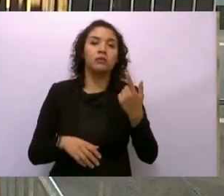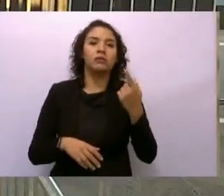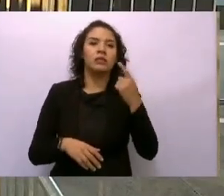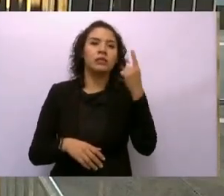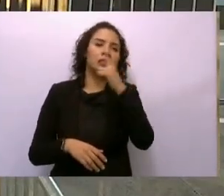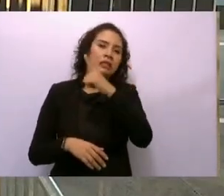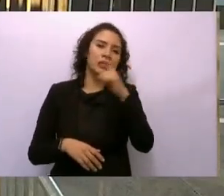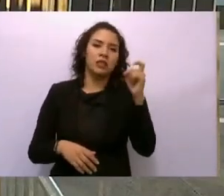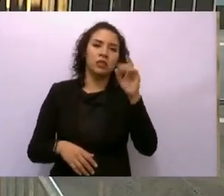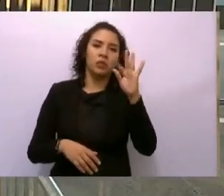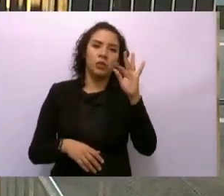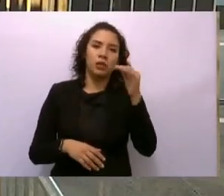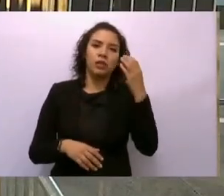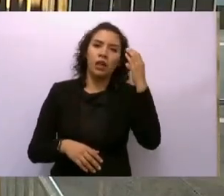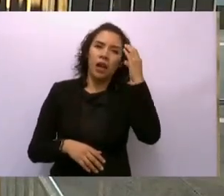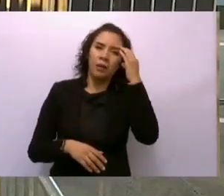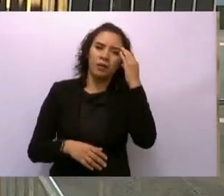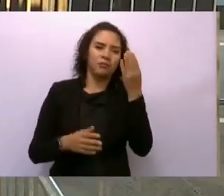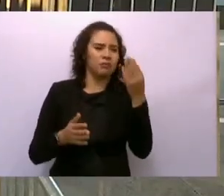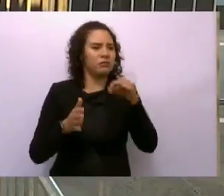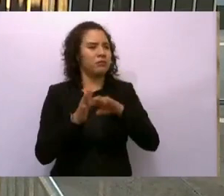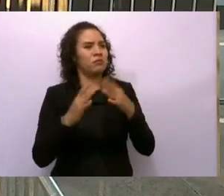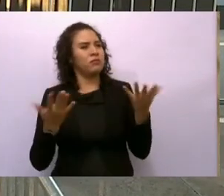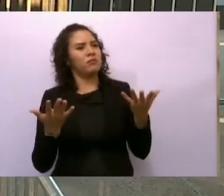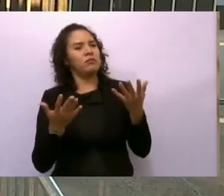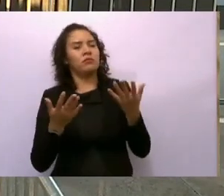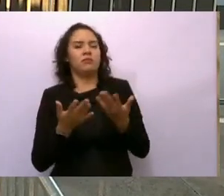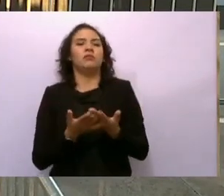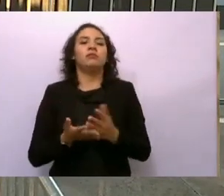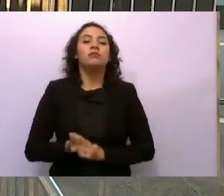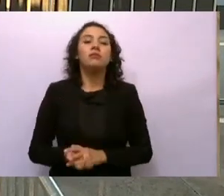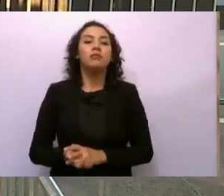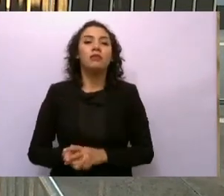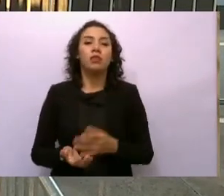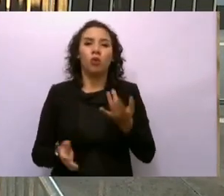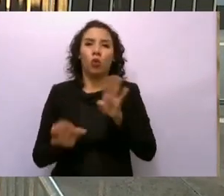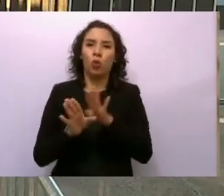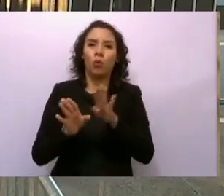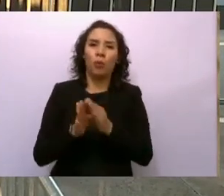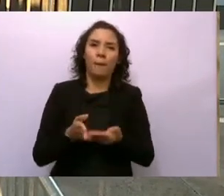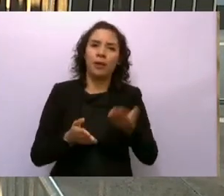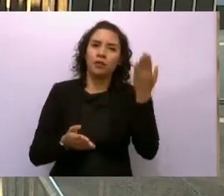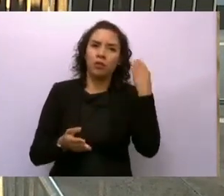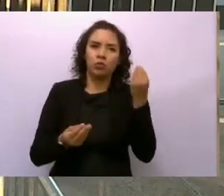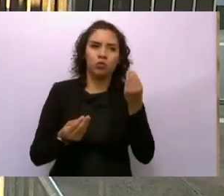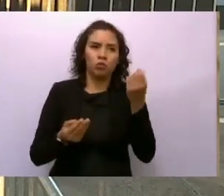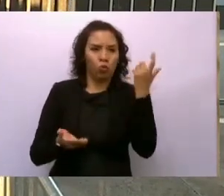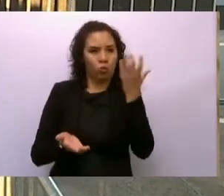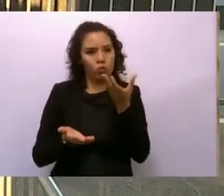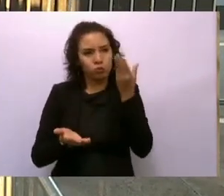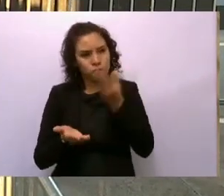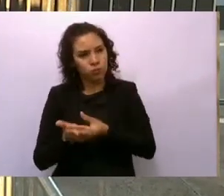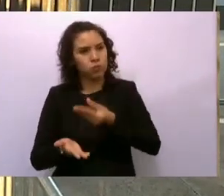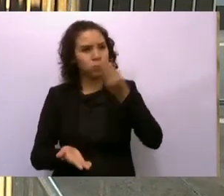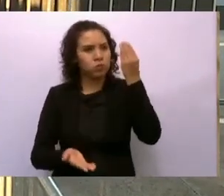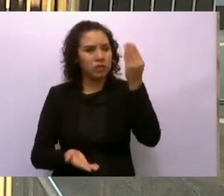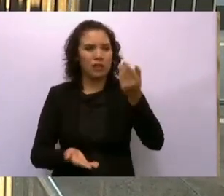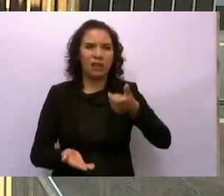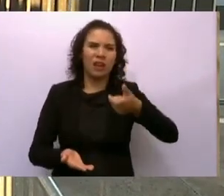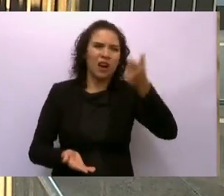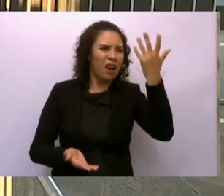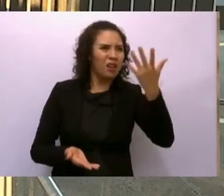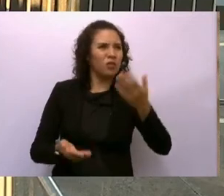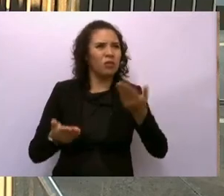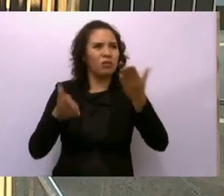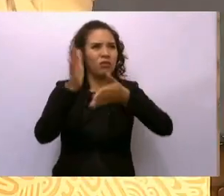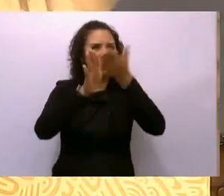qué? Porque no solo cobraron mucho por la construcción y por el equipamiento, sino